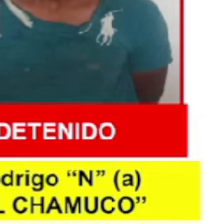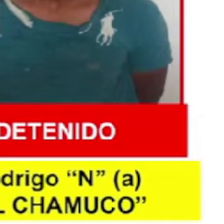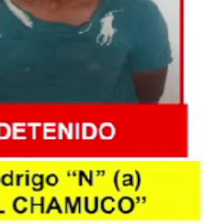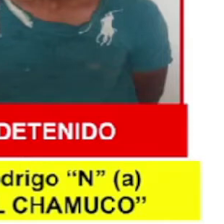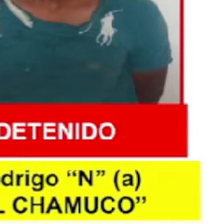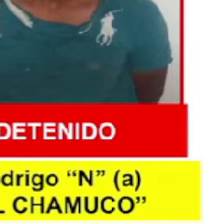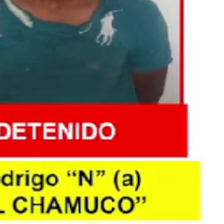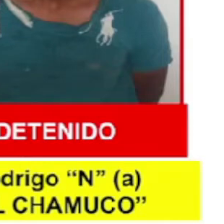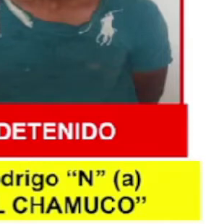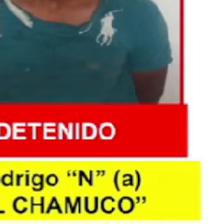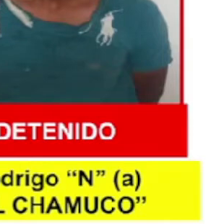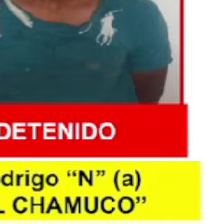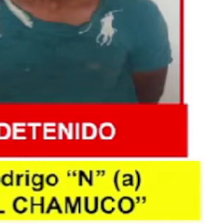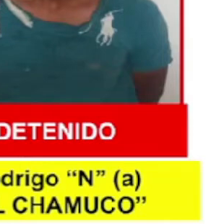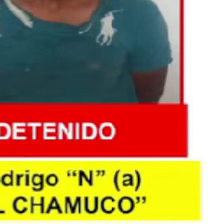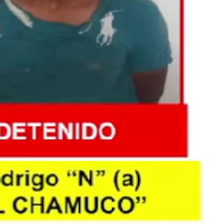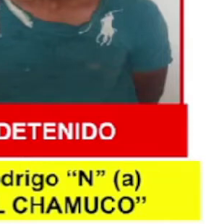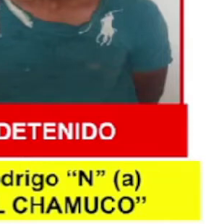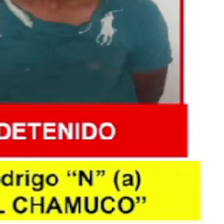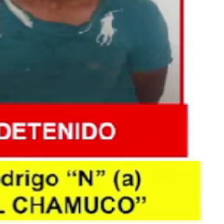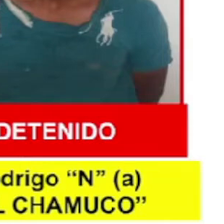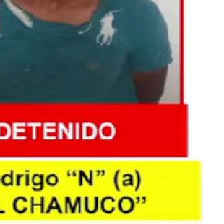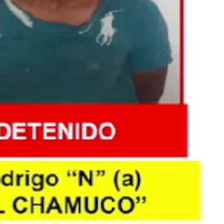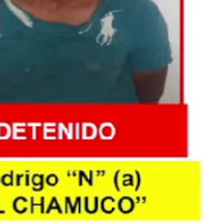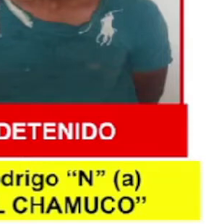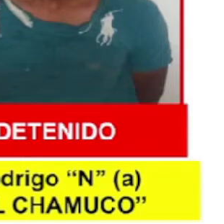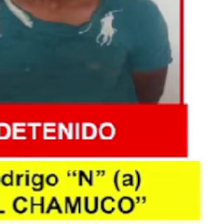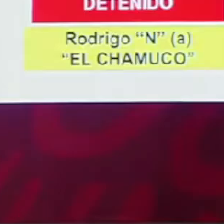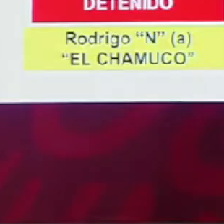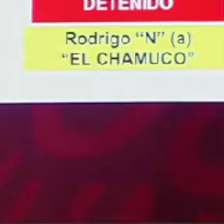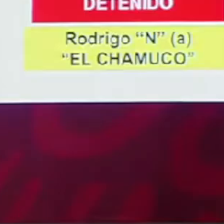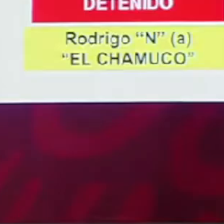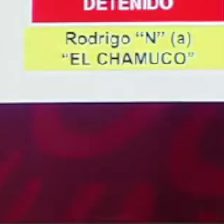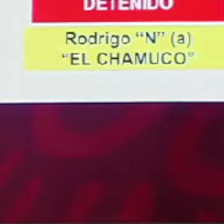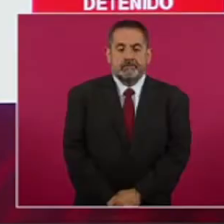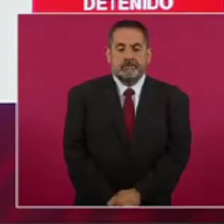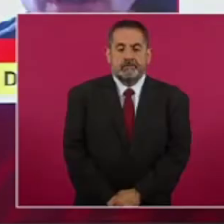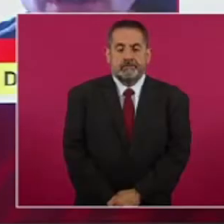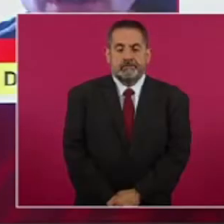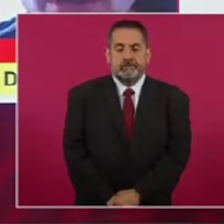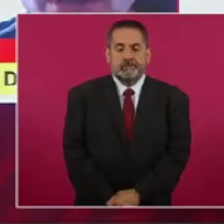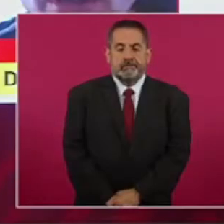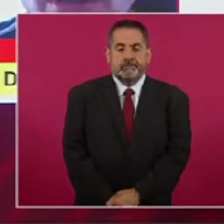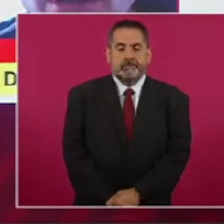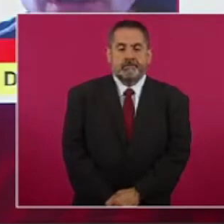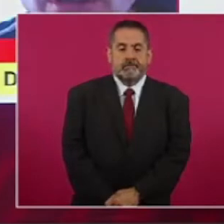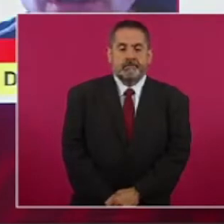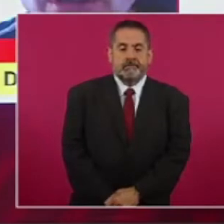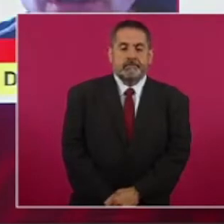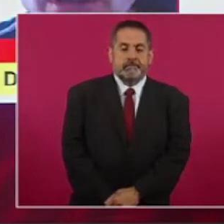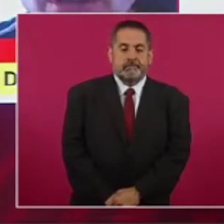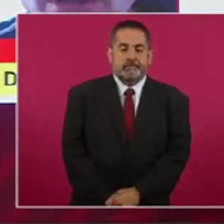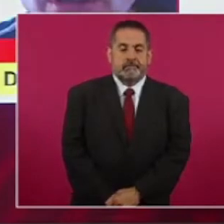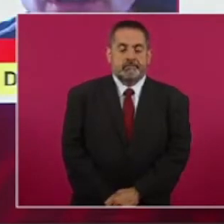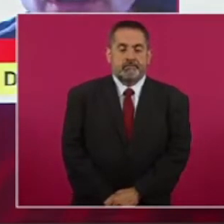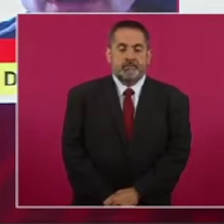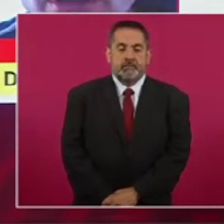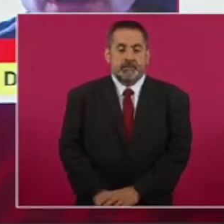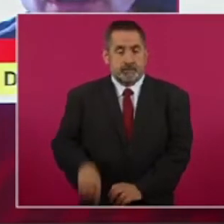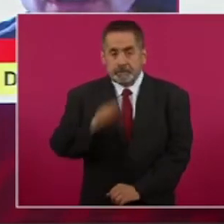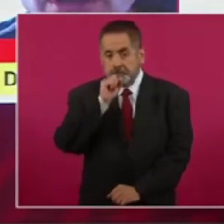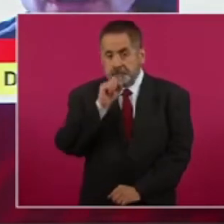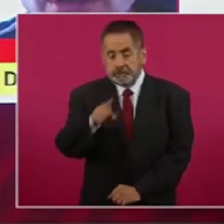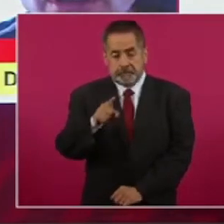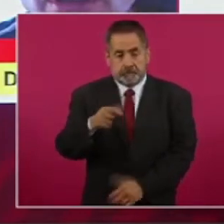homicidio de las víctimas de las familias mencionadas. Siguiente. También en el caso